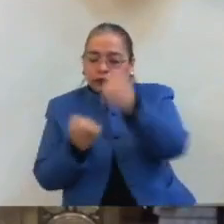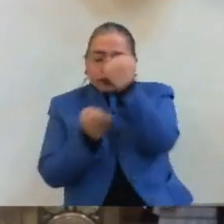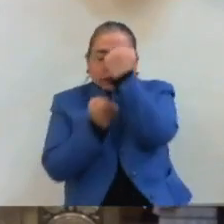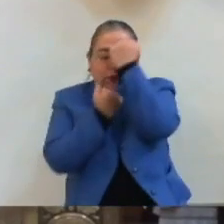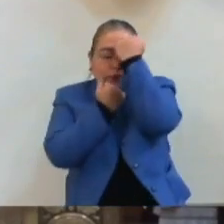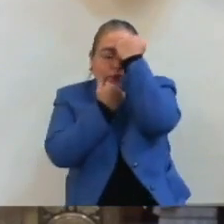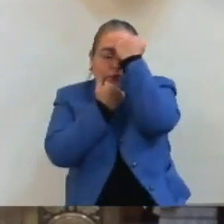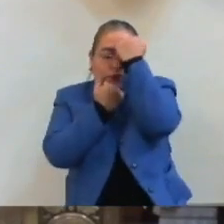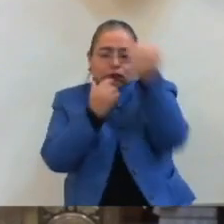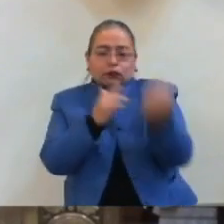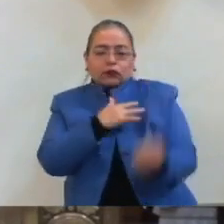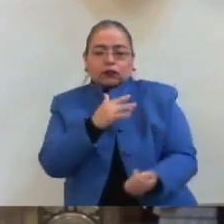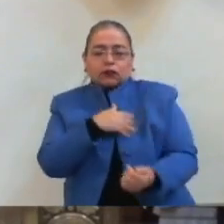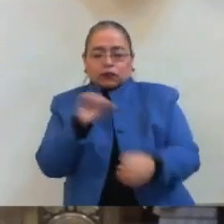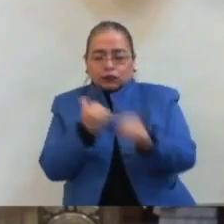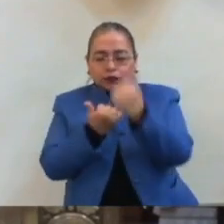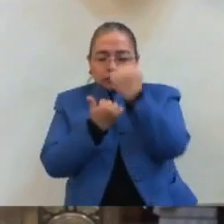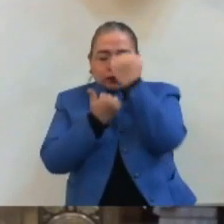conviértanse